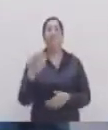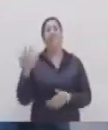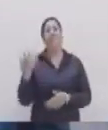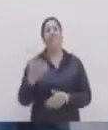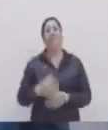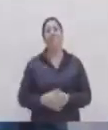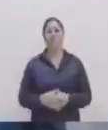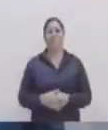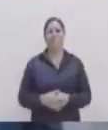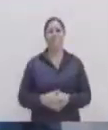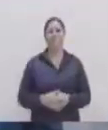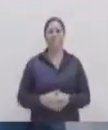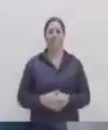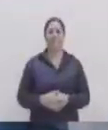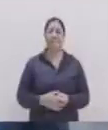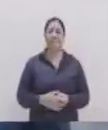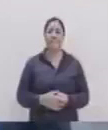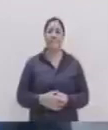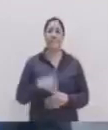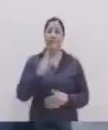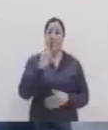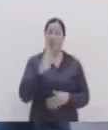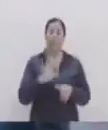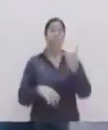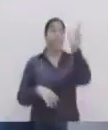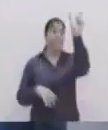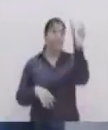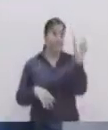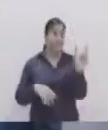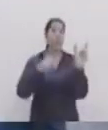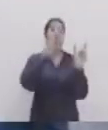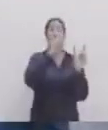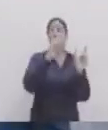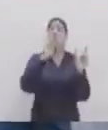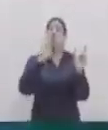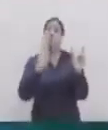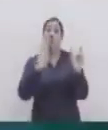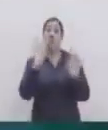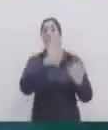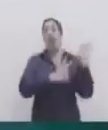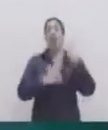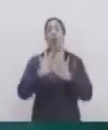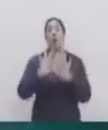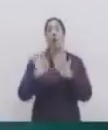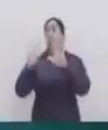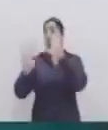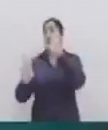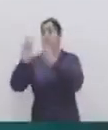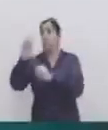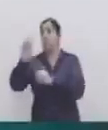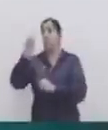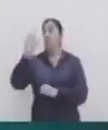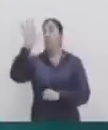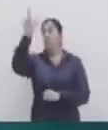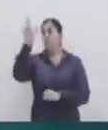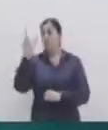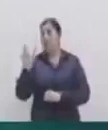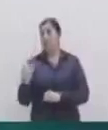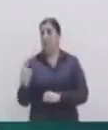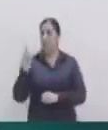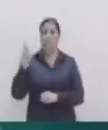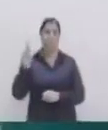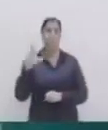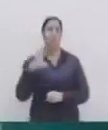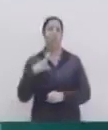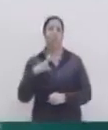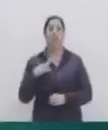condición. Generalmente los de la columna 1B o bien 11, en donde aparece el cobre, la